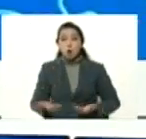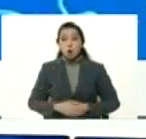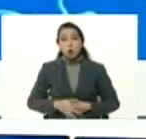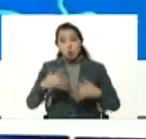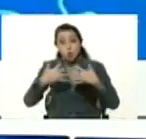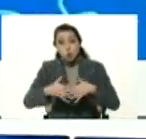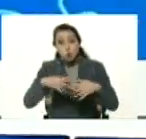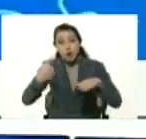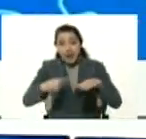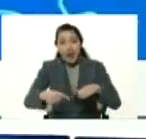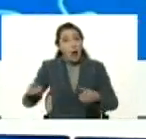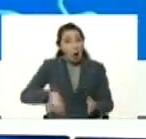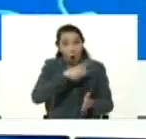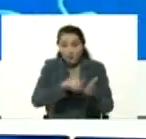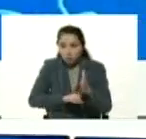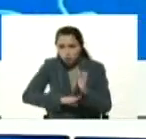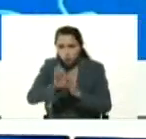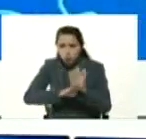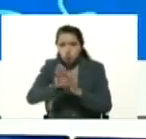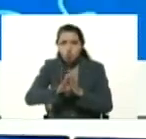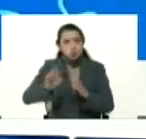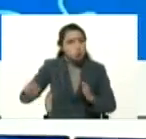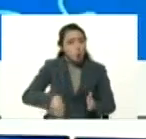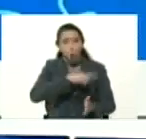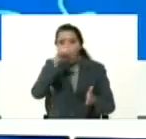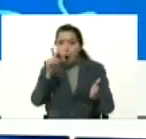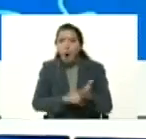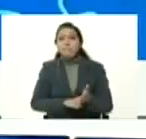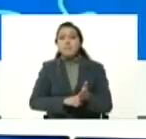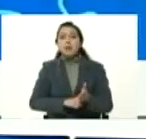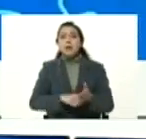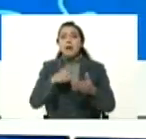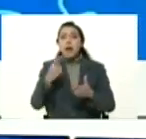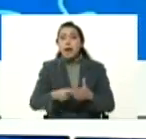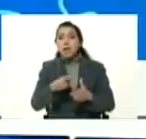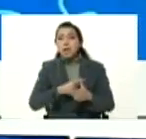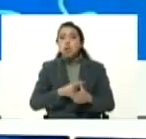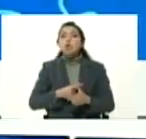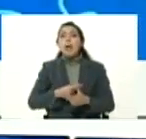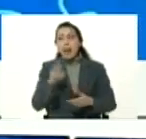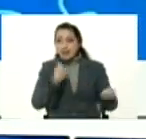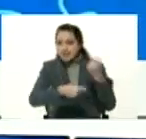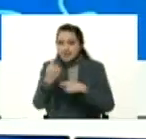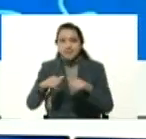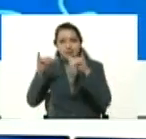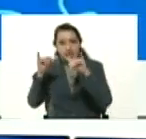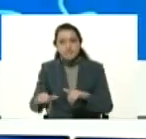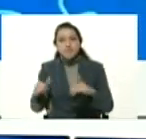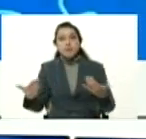del caucho al 100%, el 100% lo vende en el mercado nacional.